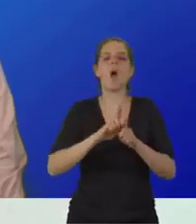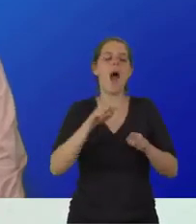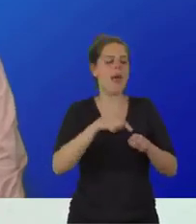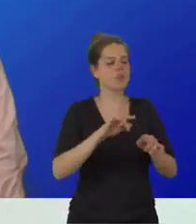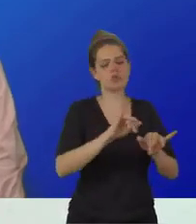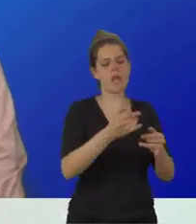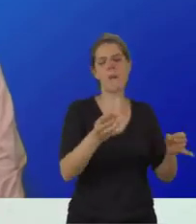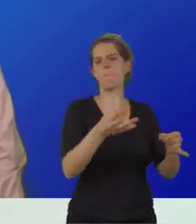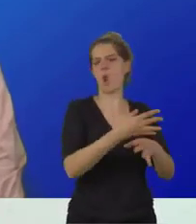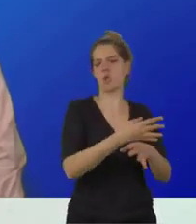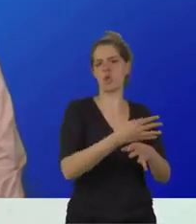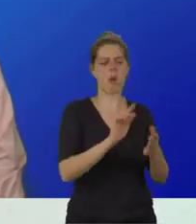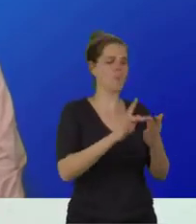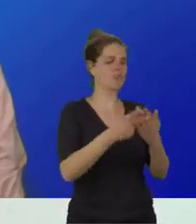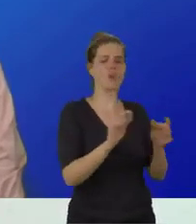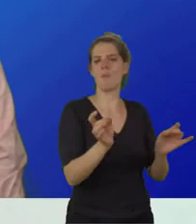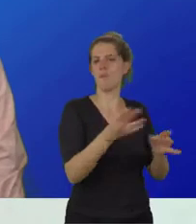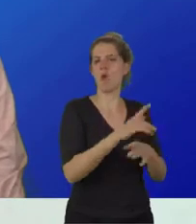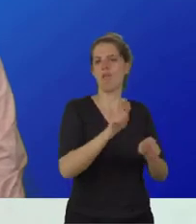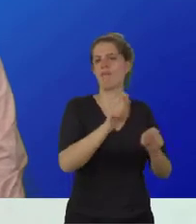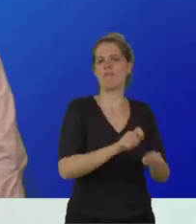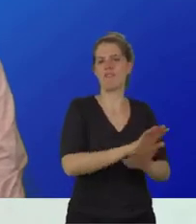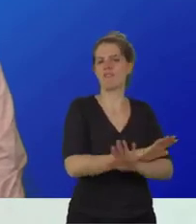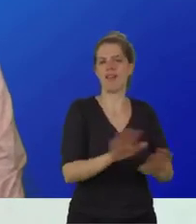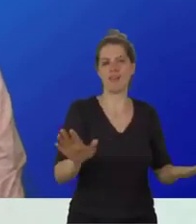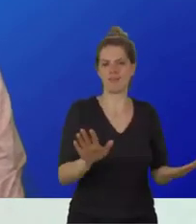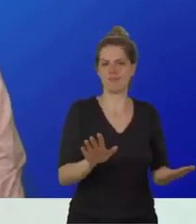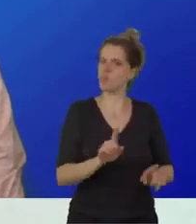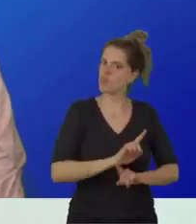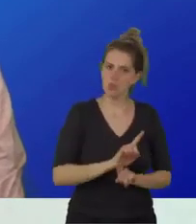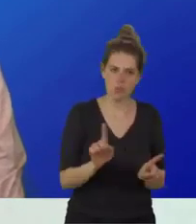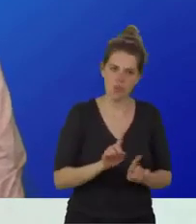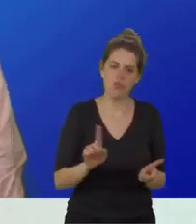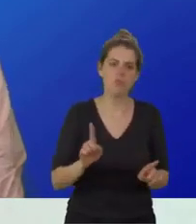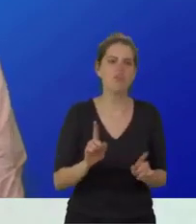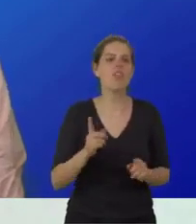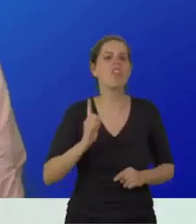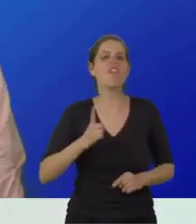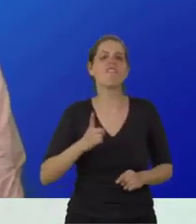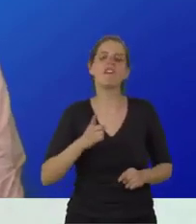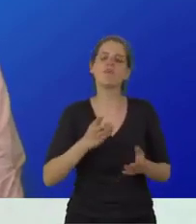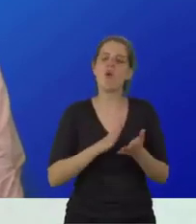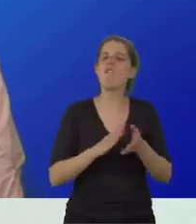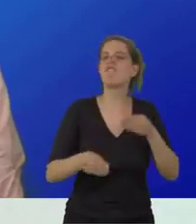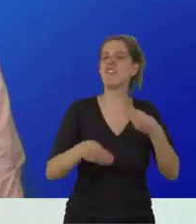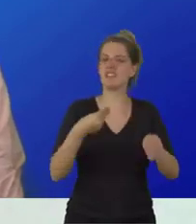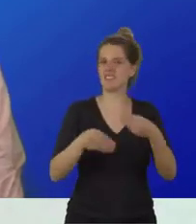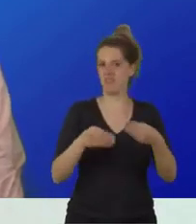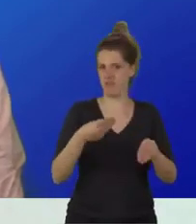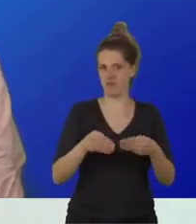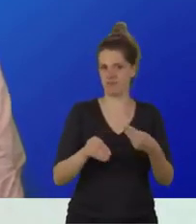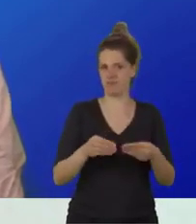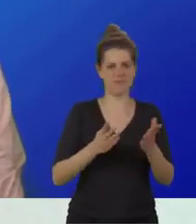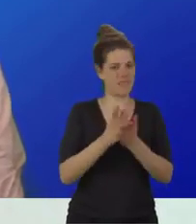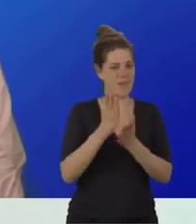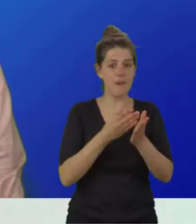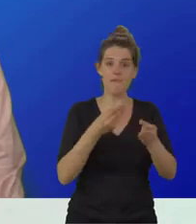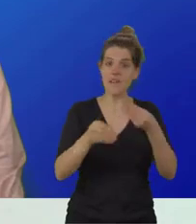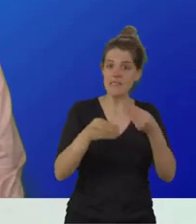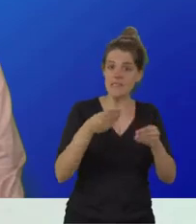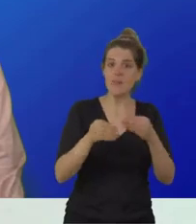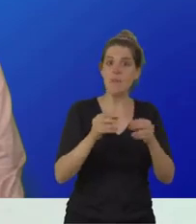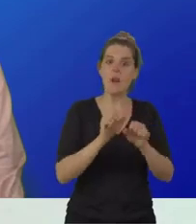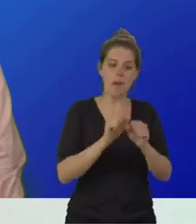garantizado, nada como correcto, nada como definitivo, sino que tenemos que tener flexibilidad